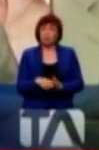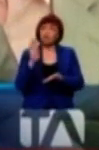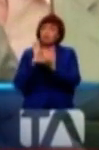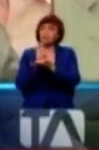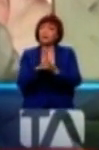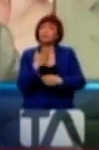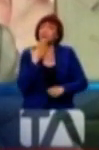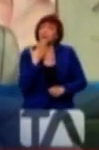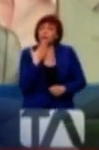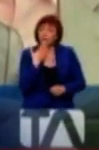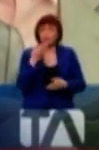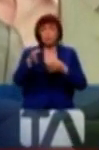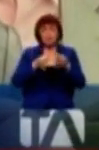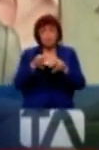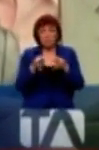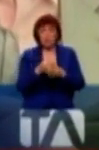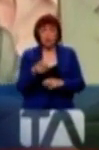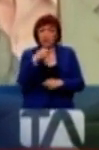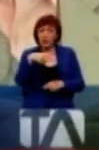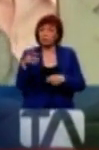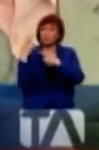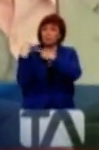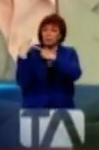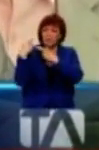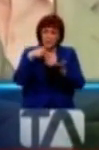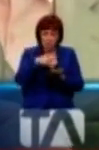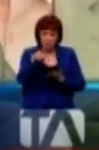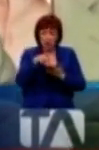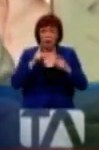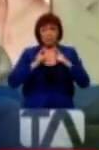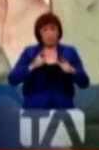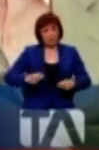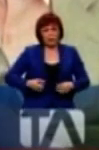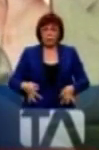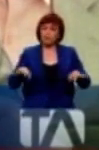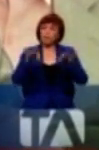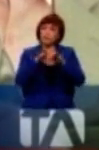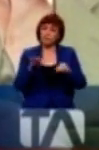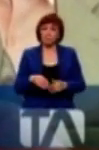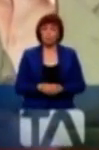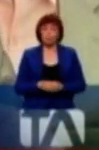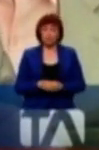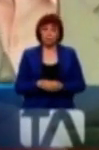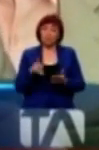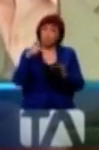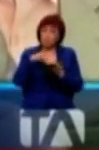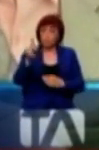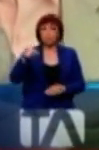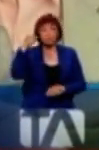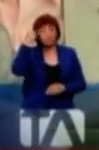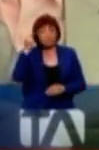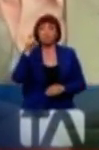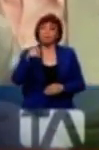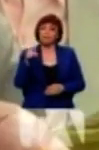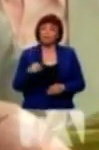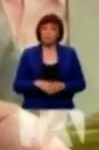sobre la obligación que tienen de cuantificar los valores de atenciones de la salud para cobrar al Estado los valores que